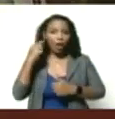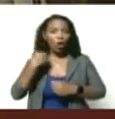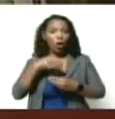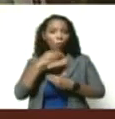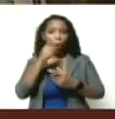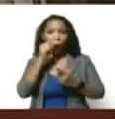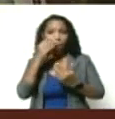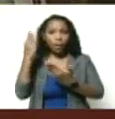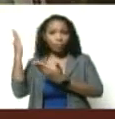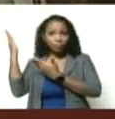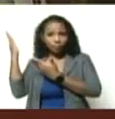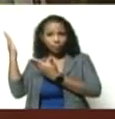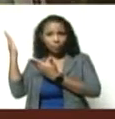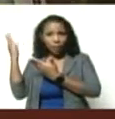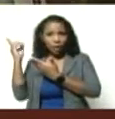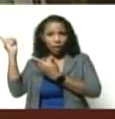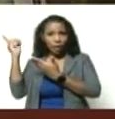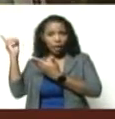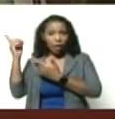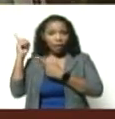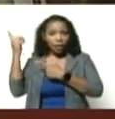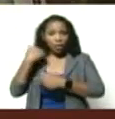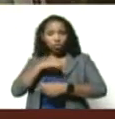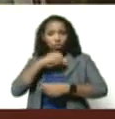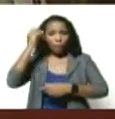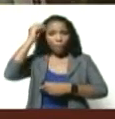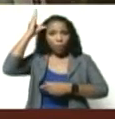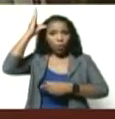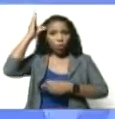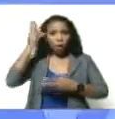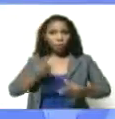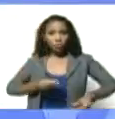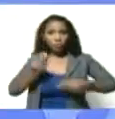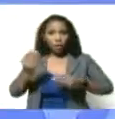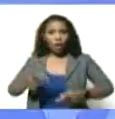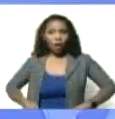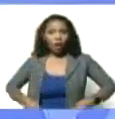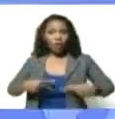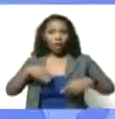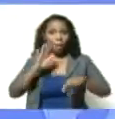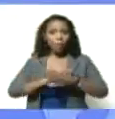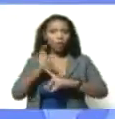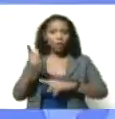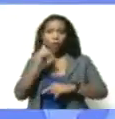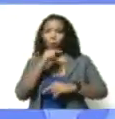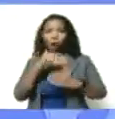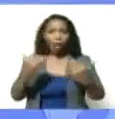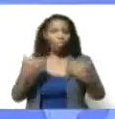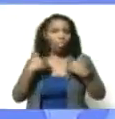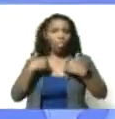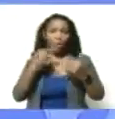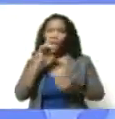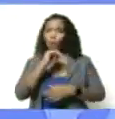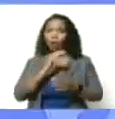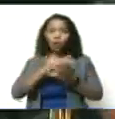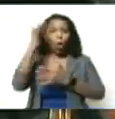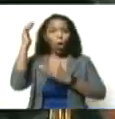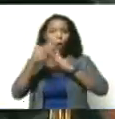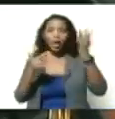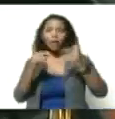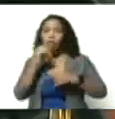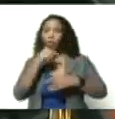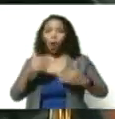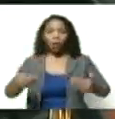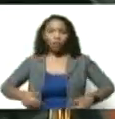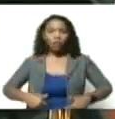hombre Earle, que seamos todos capaces de dar la vida, porque si no hay sacrificio, no hay gloria. Si no hay sacrificio,